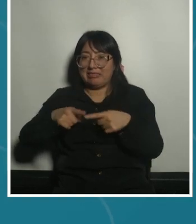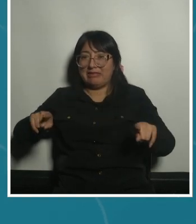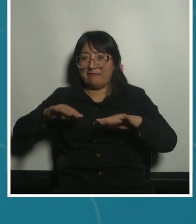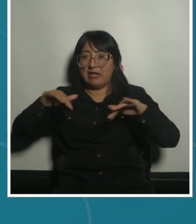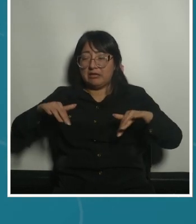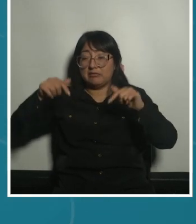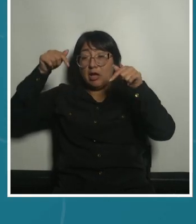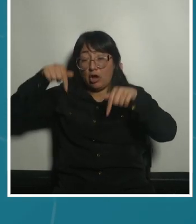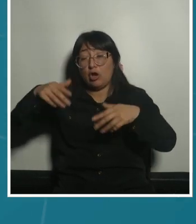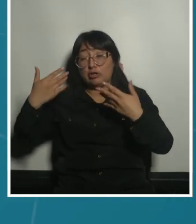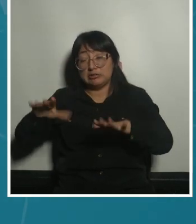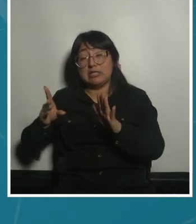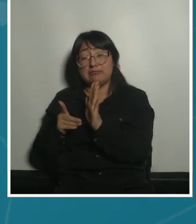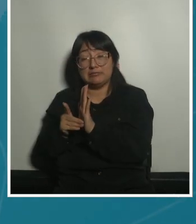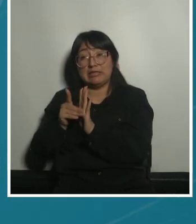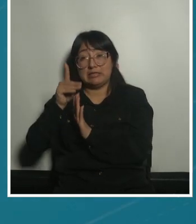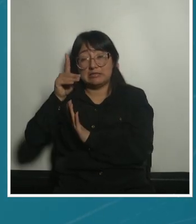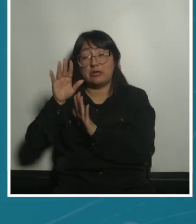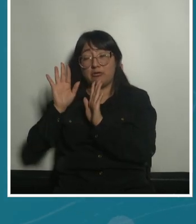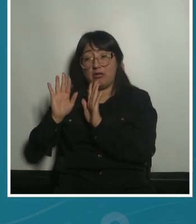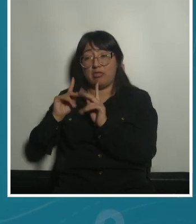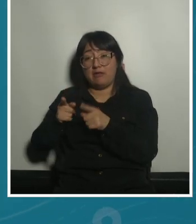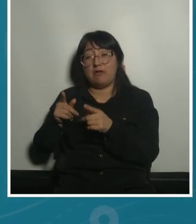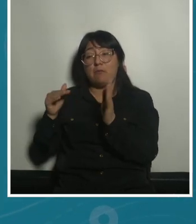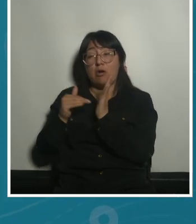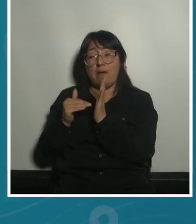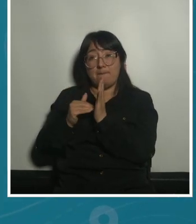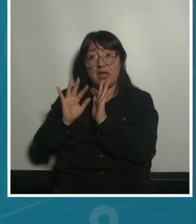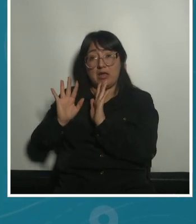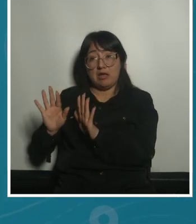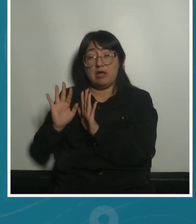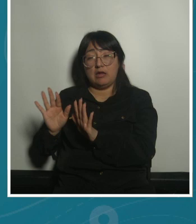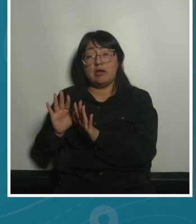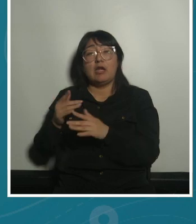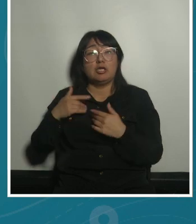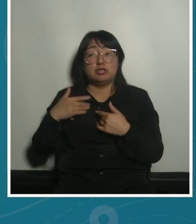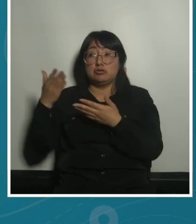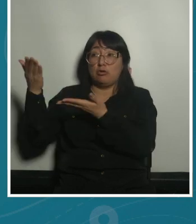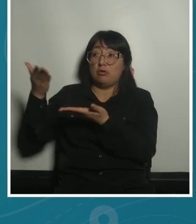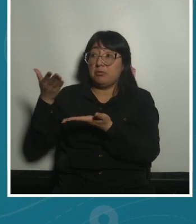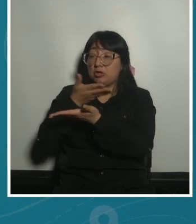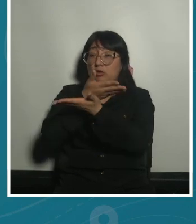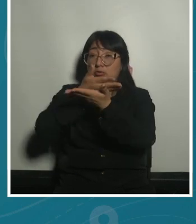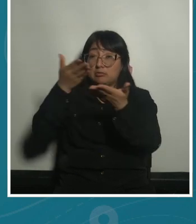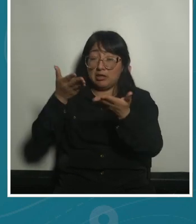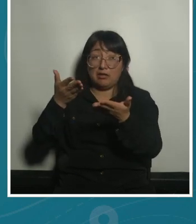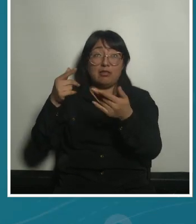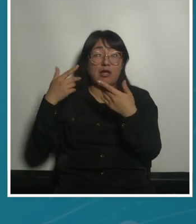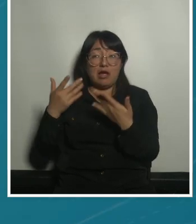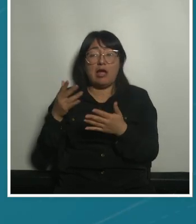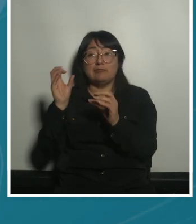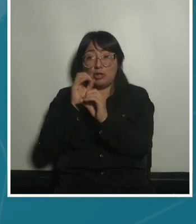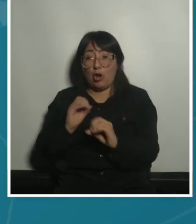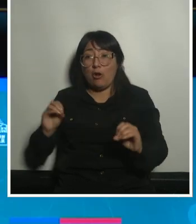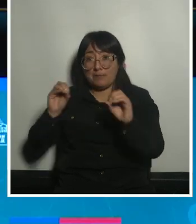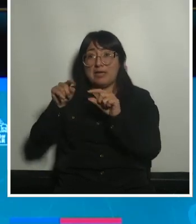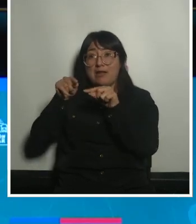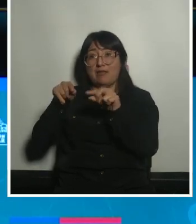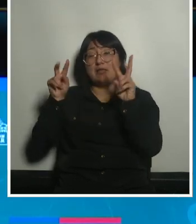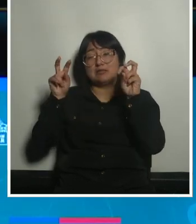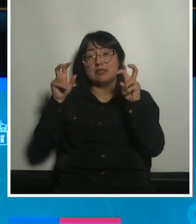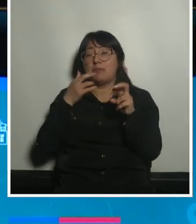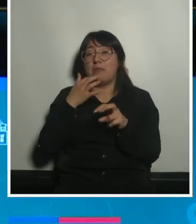desarrollo y, bueno, ahí yo los invito también a hacerse parte de eso, porque todo esto va